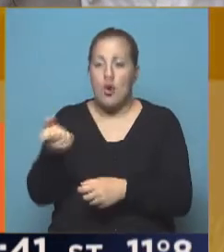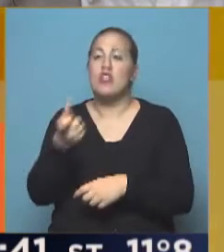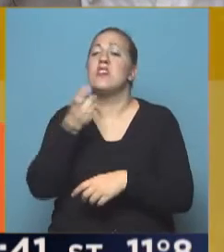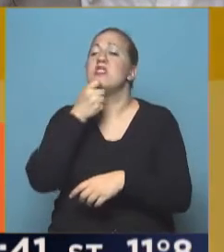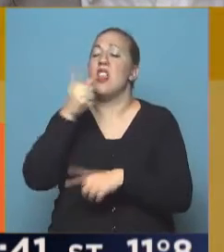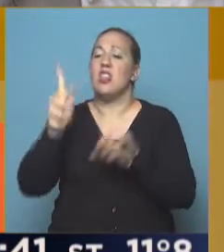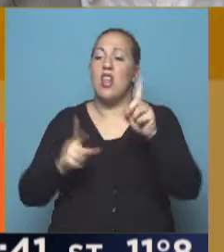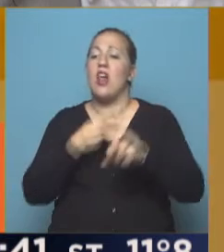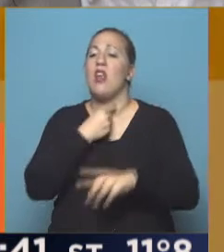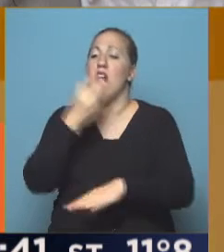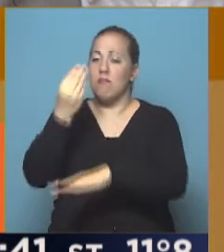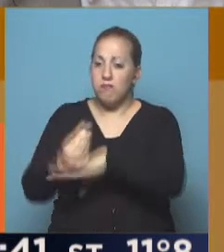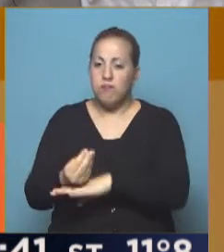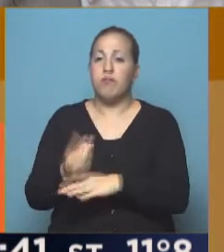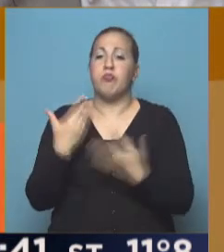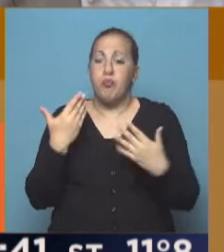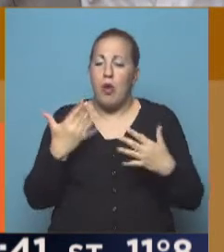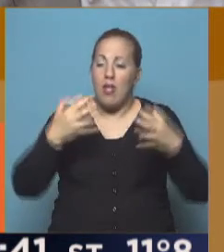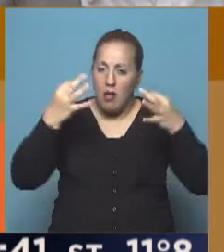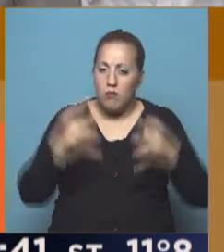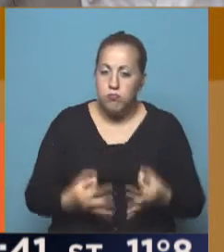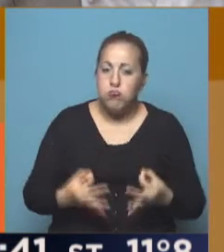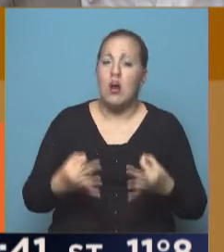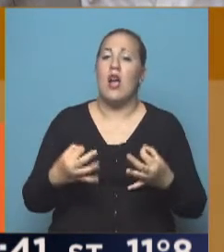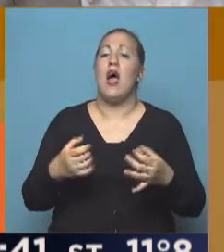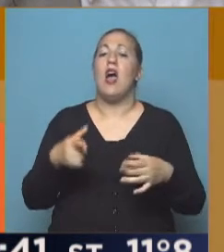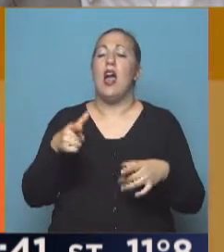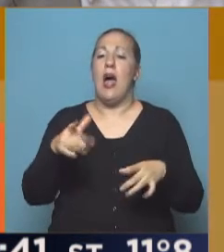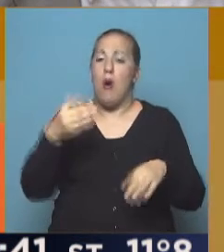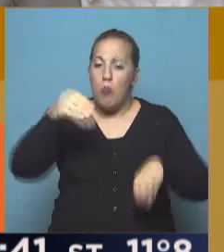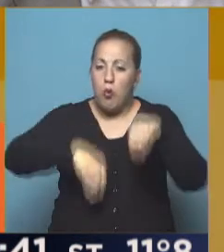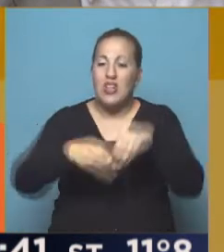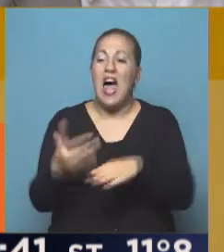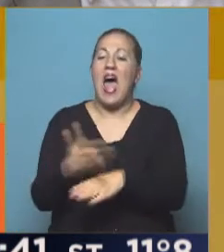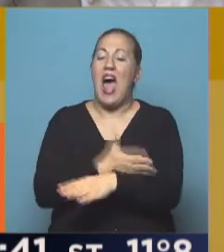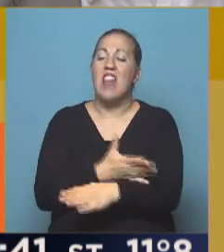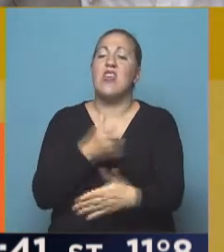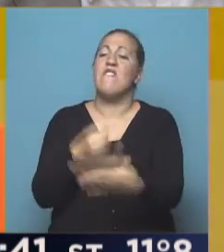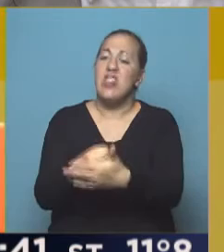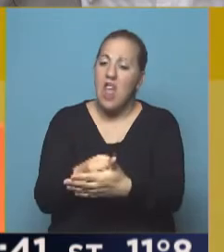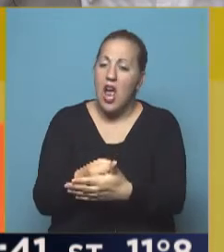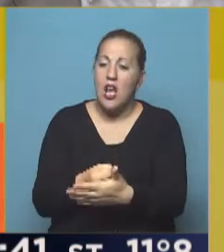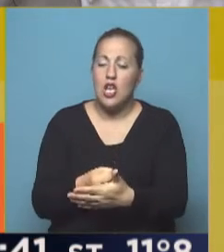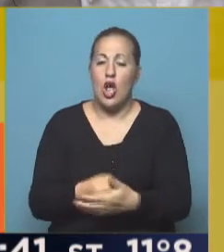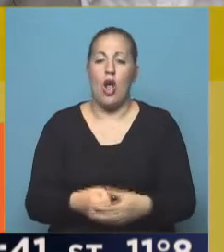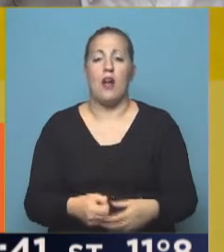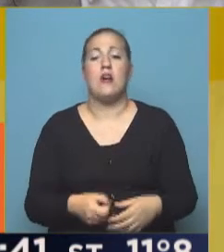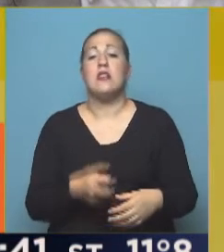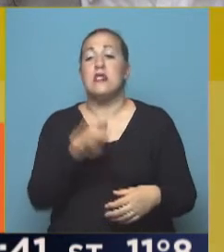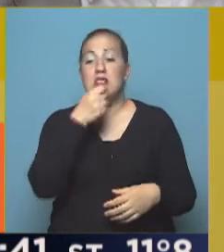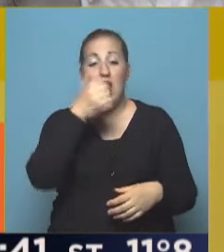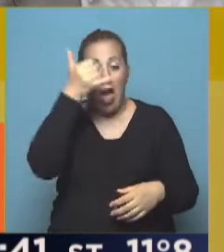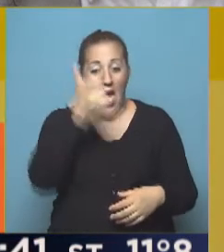Y por otro lado, ¿existe la posibilidad real hoy, puertas para adentro, de que haya elecciones antes de fin de año? Bueno, eso de que si